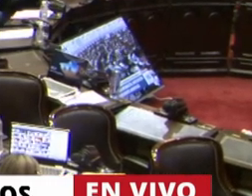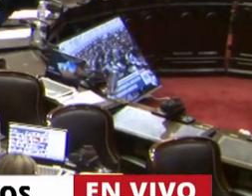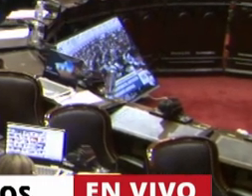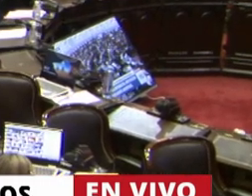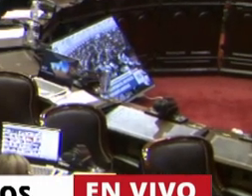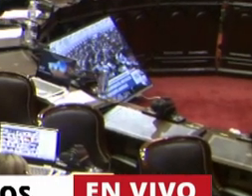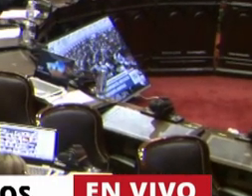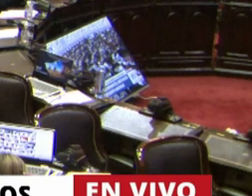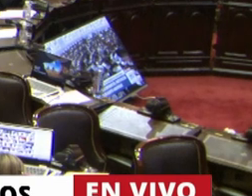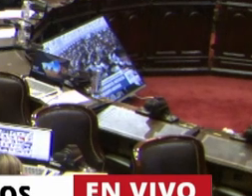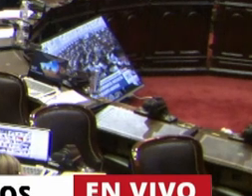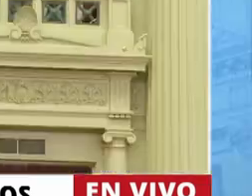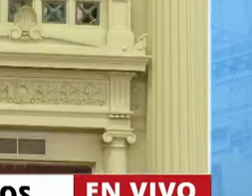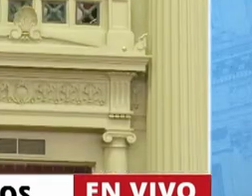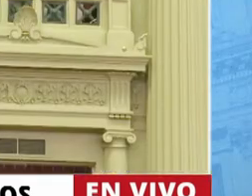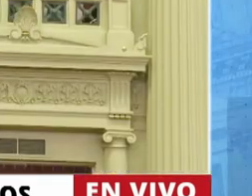mad